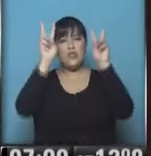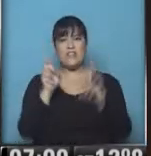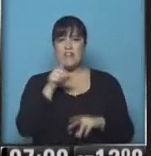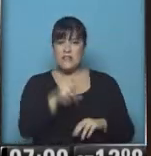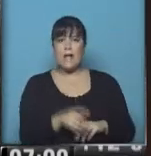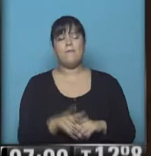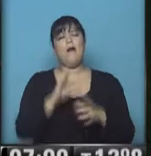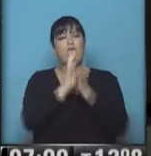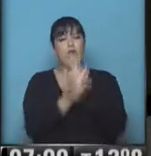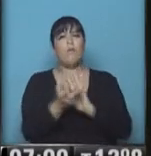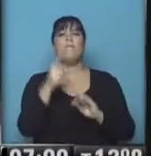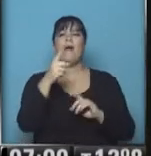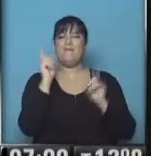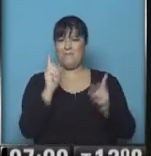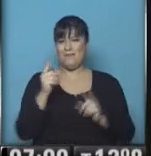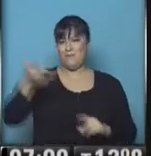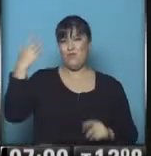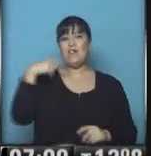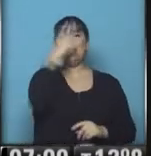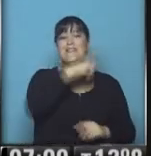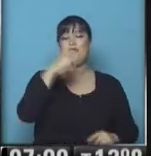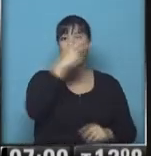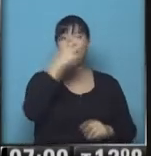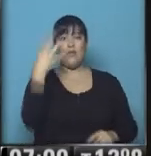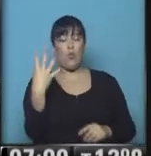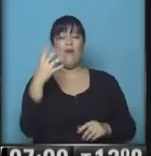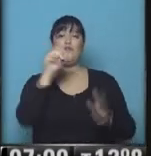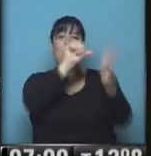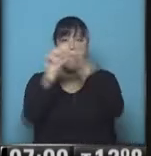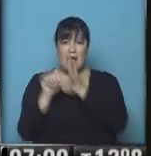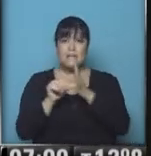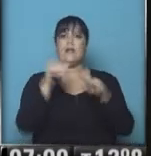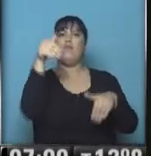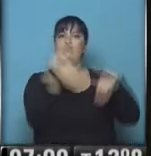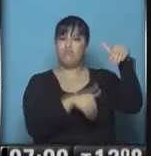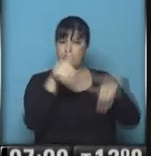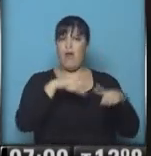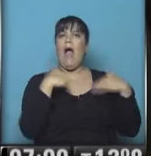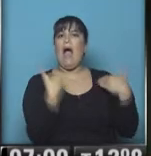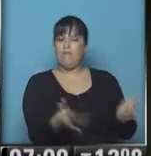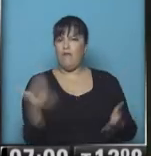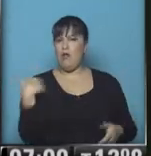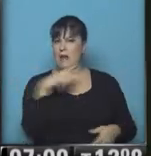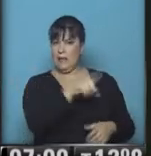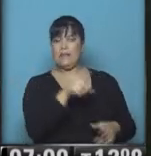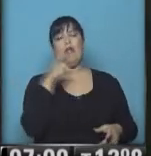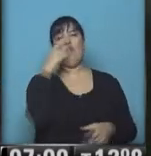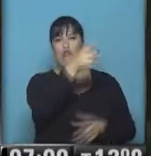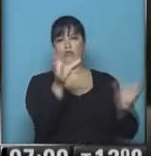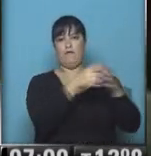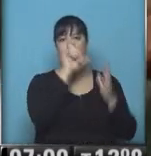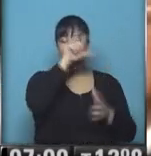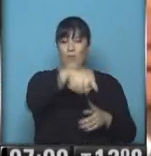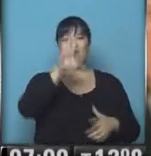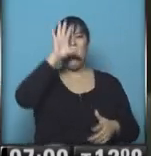alguna manera se suma a los 124 países que ya se pronunciaron en contra de los fondos buitres. Recordemos que Naciones Unidas